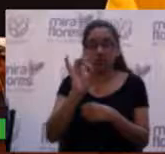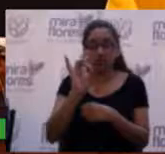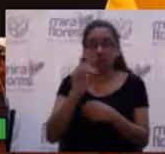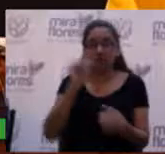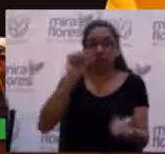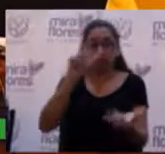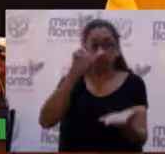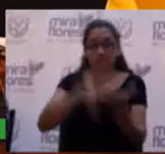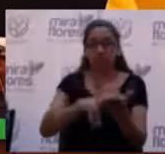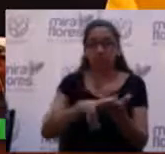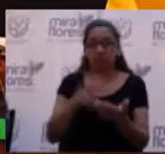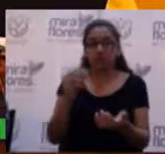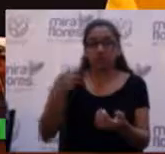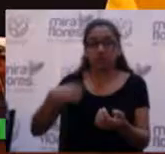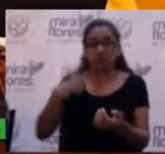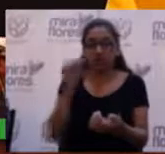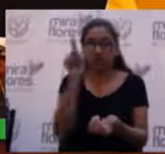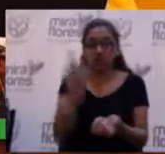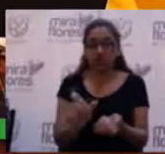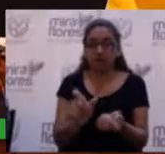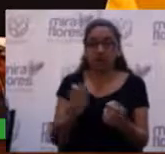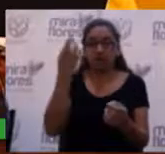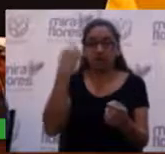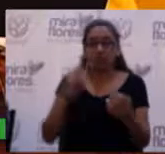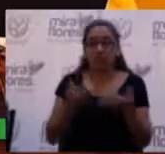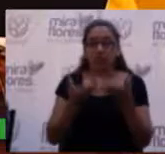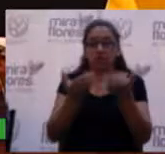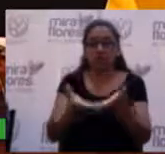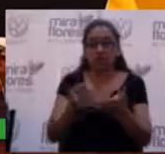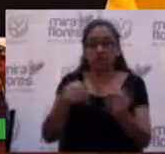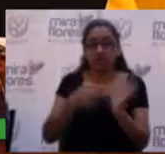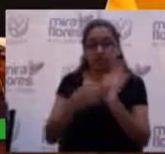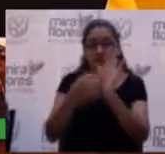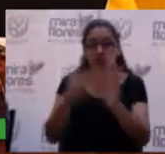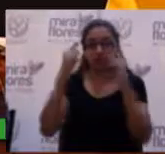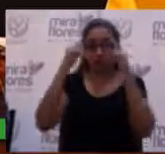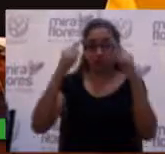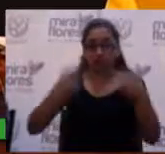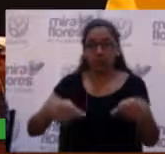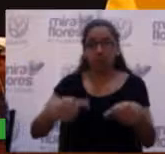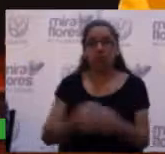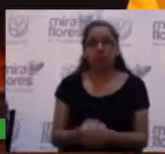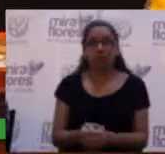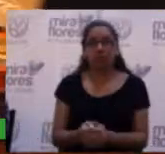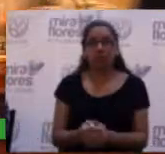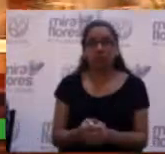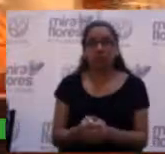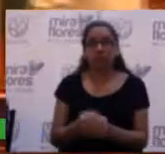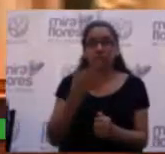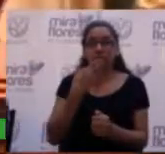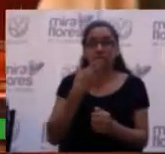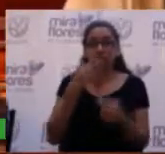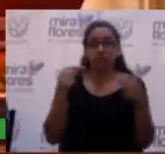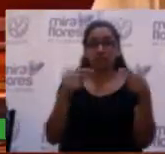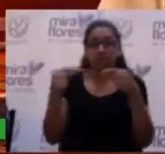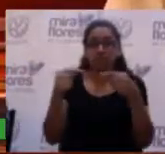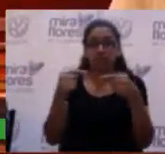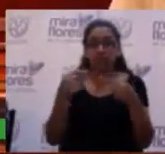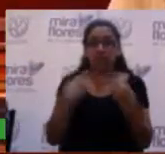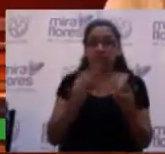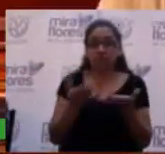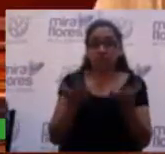alcalde de Miraflores a suscribirlos por las consideraciones expuestas en el presente acuerdo. Al debate, ofrezco el